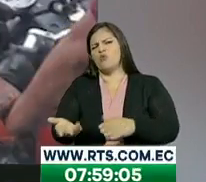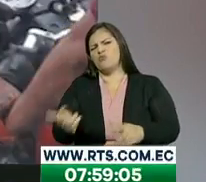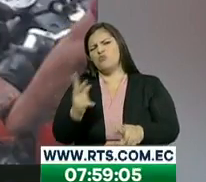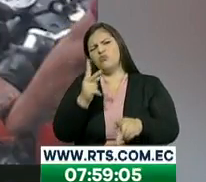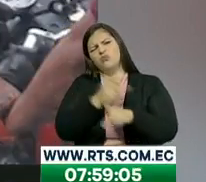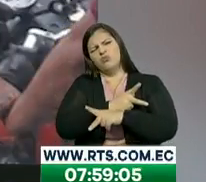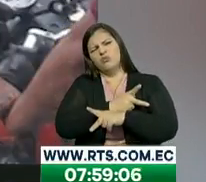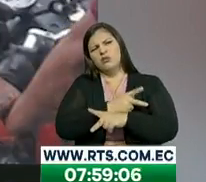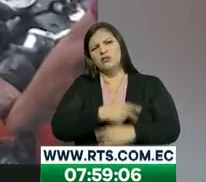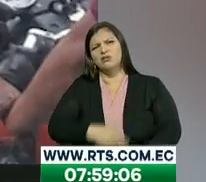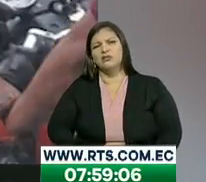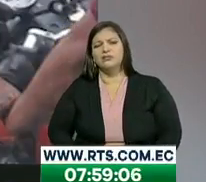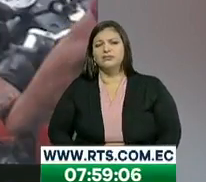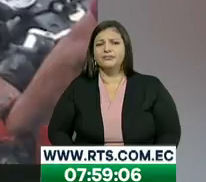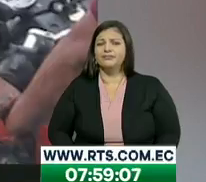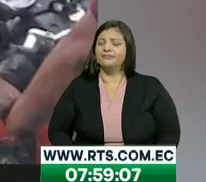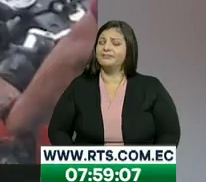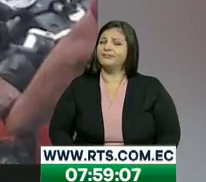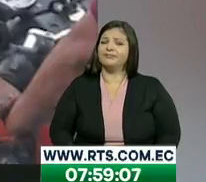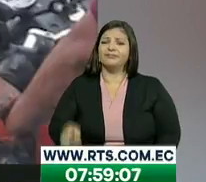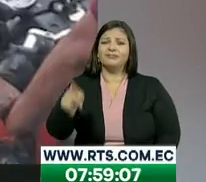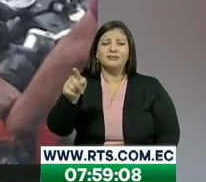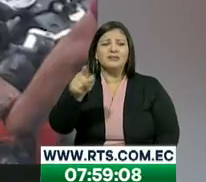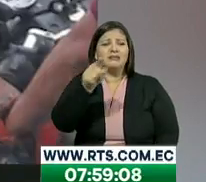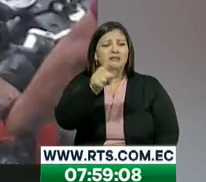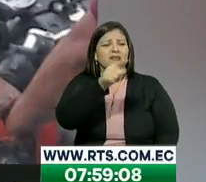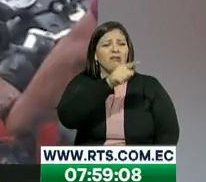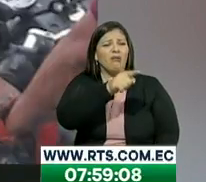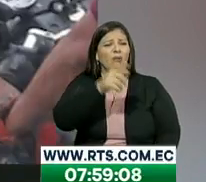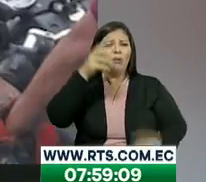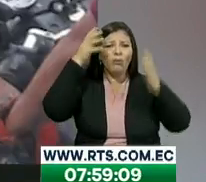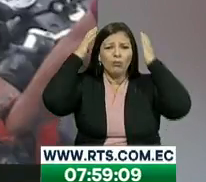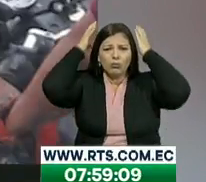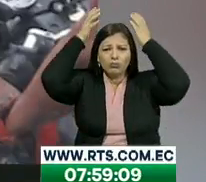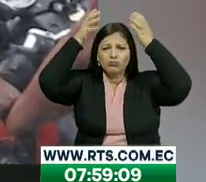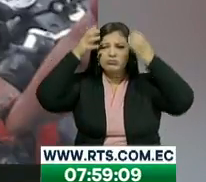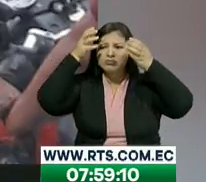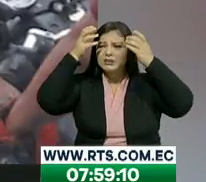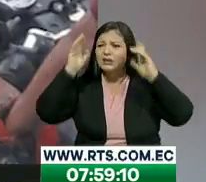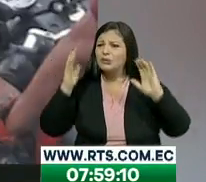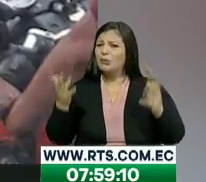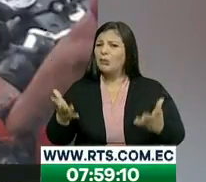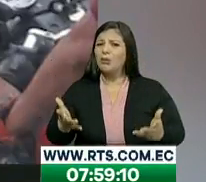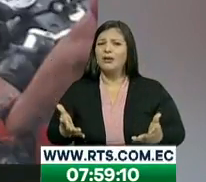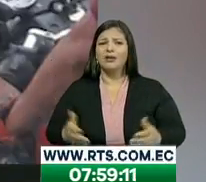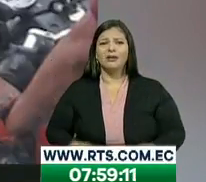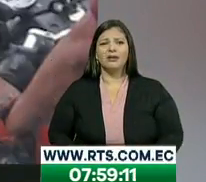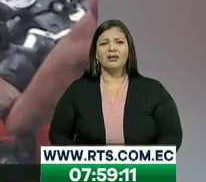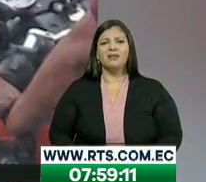Lamentablemente es así, ¿verdad? Es una realidad y lo vemos a diario. Es una falta